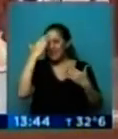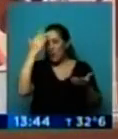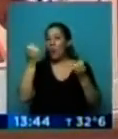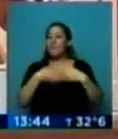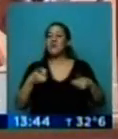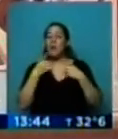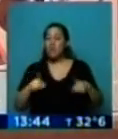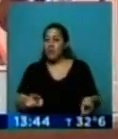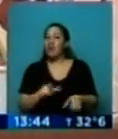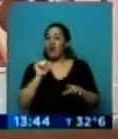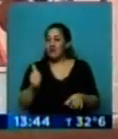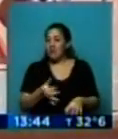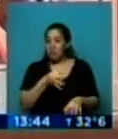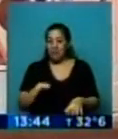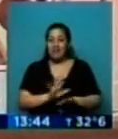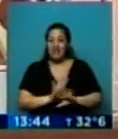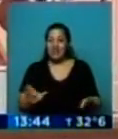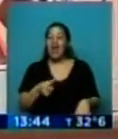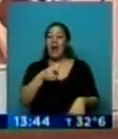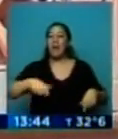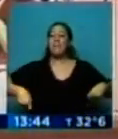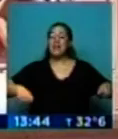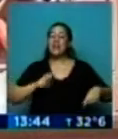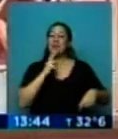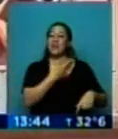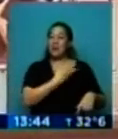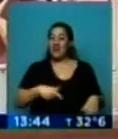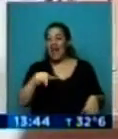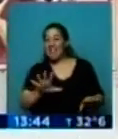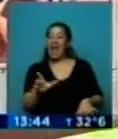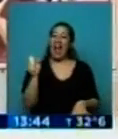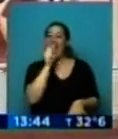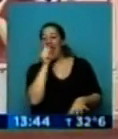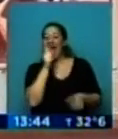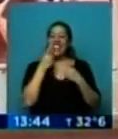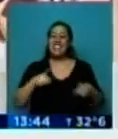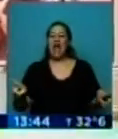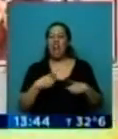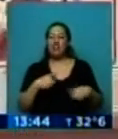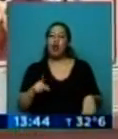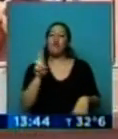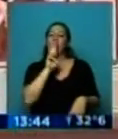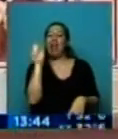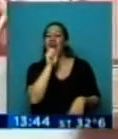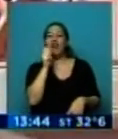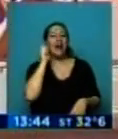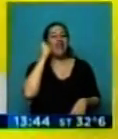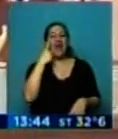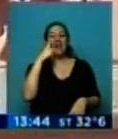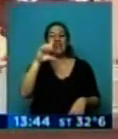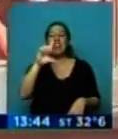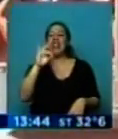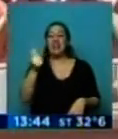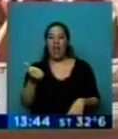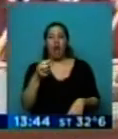música. Eso pasó, efectivamente. Gabriela Michetti, vicepresidenta de la Nación, está cantando esta canción de Gilda, ¿no? Que no desafina, hay que decir. Es